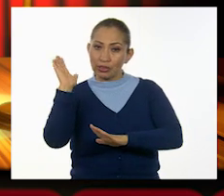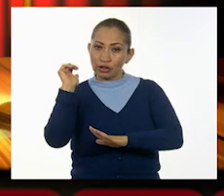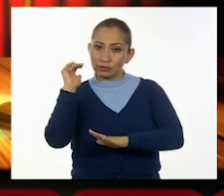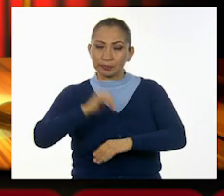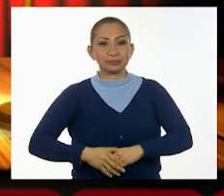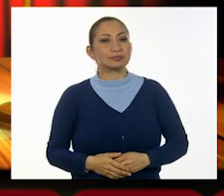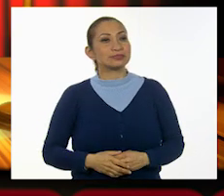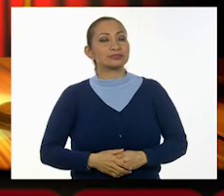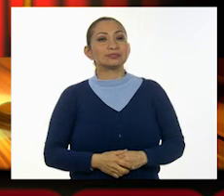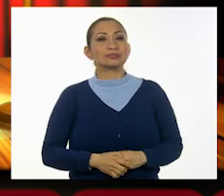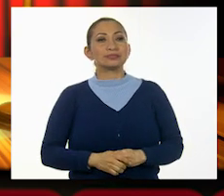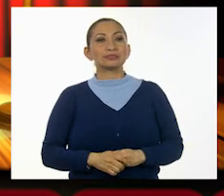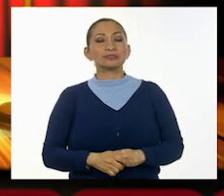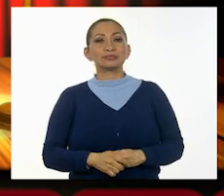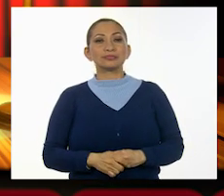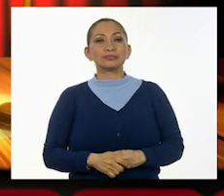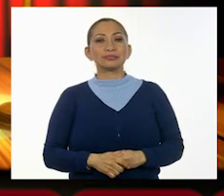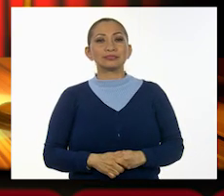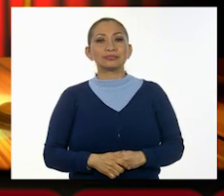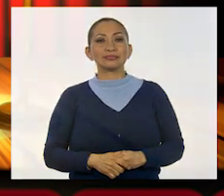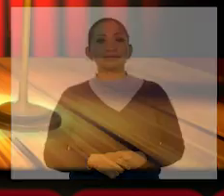Adiós.